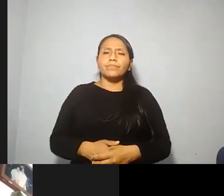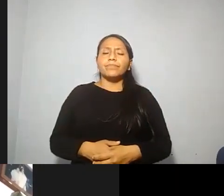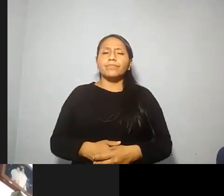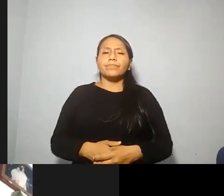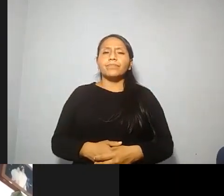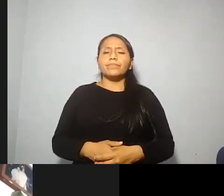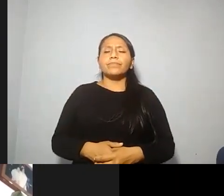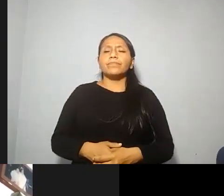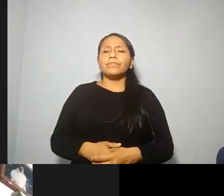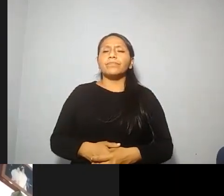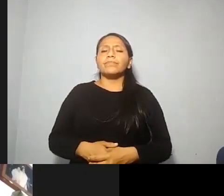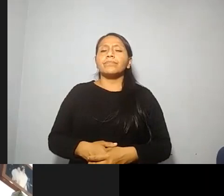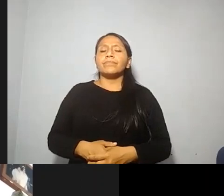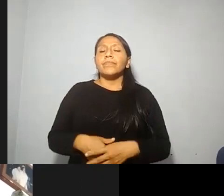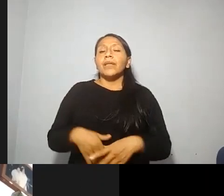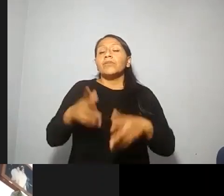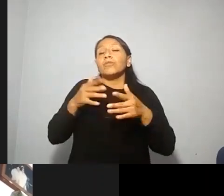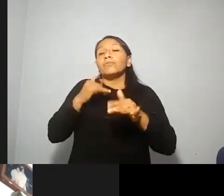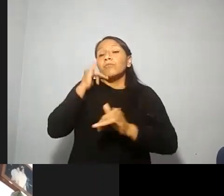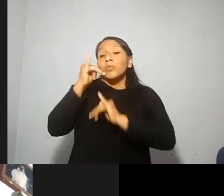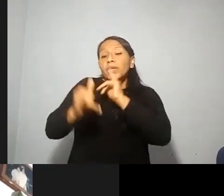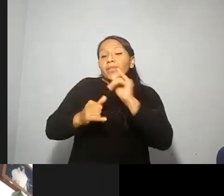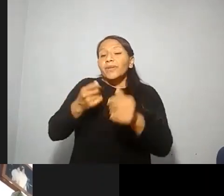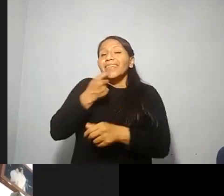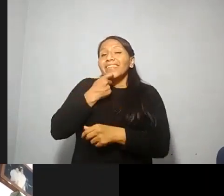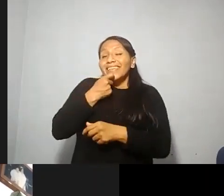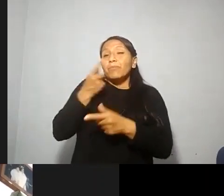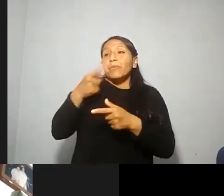me remito a este ejemplo porque aquí en México hubo